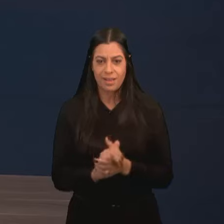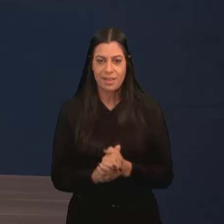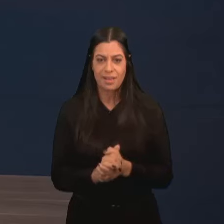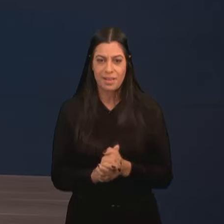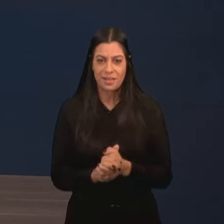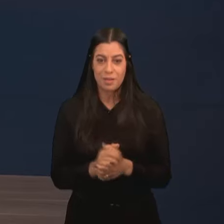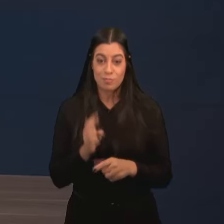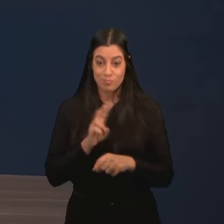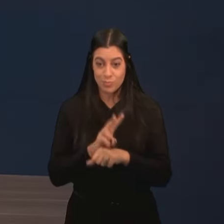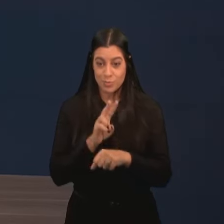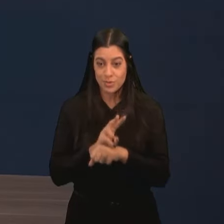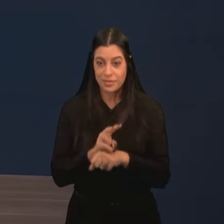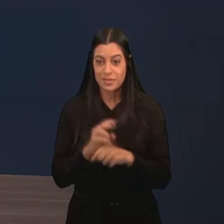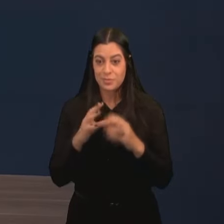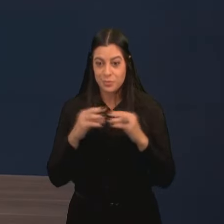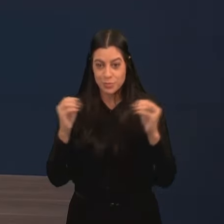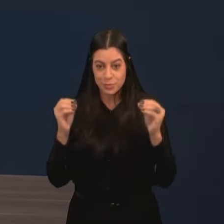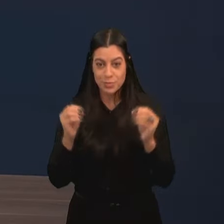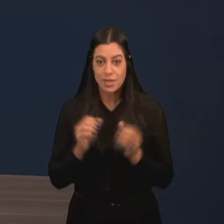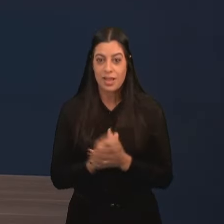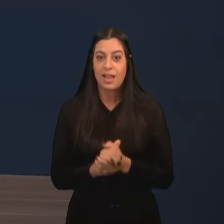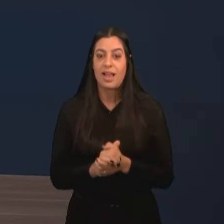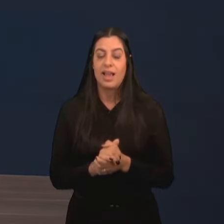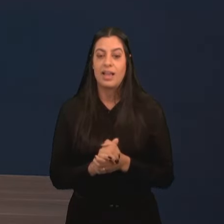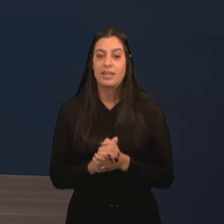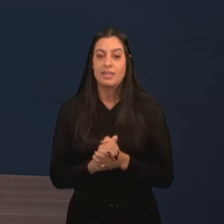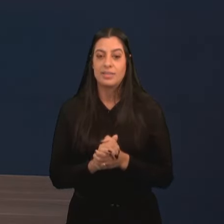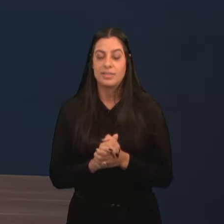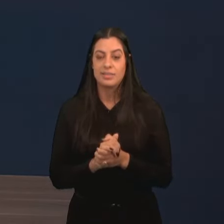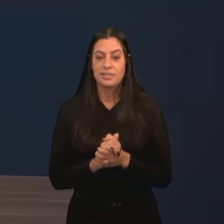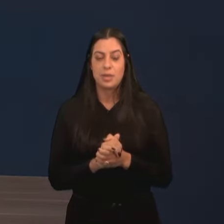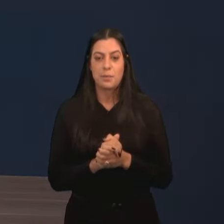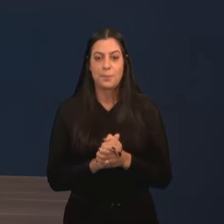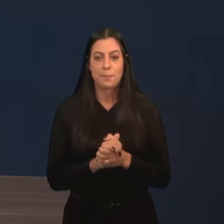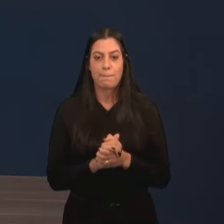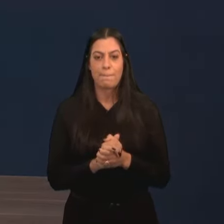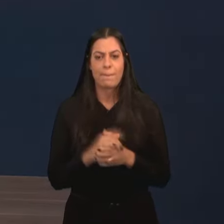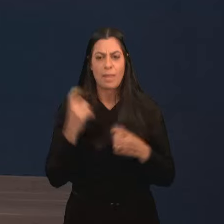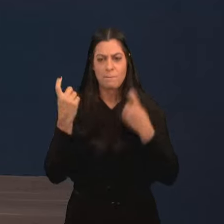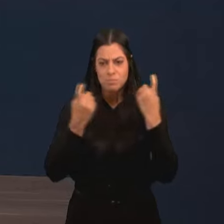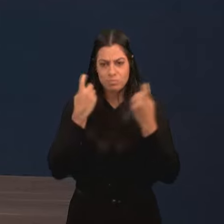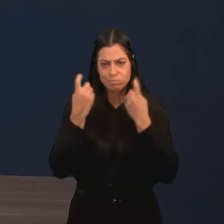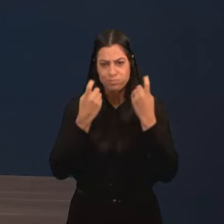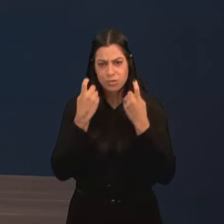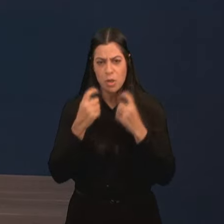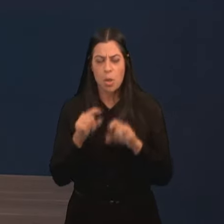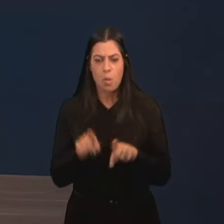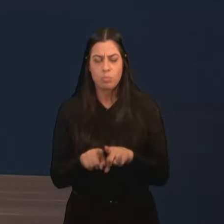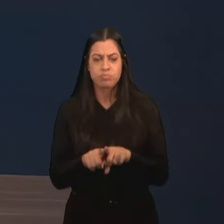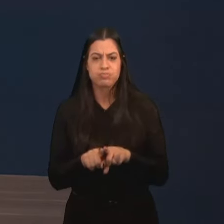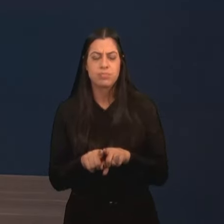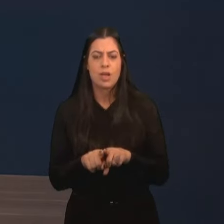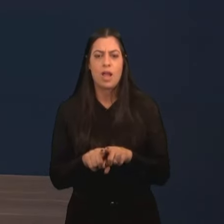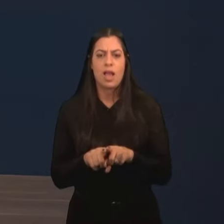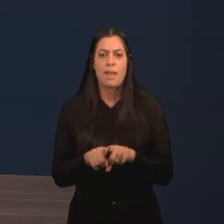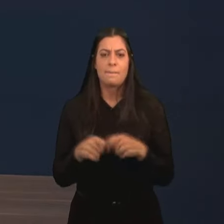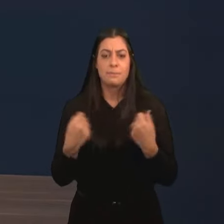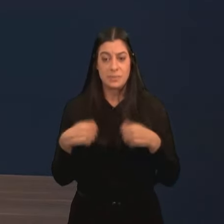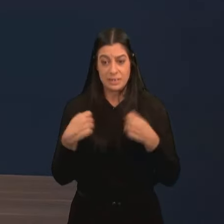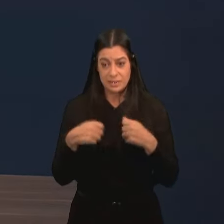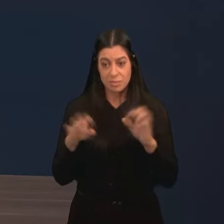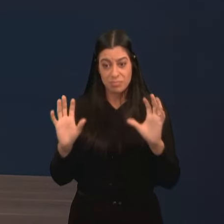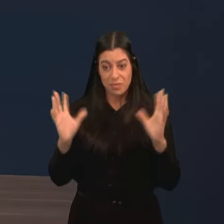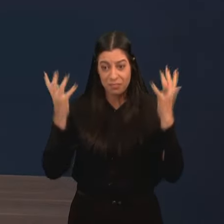respetando acá, yo sería rápida, me preocupa y a partir de ahí, Es muy importante tenermos eventos como